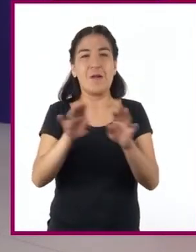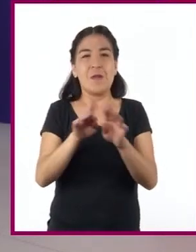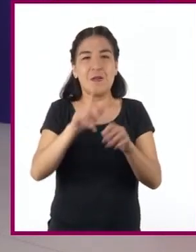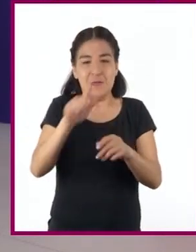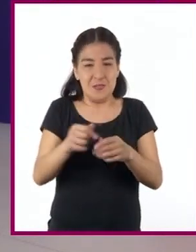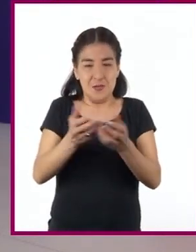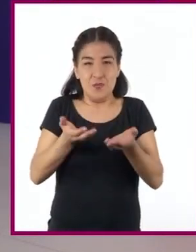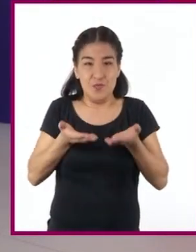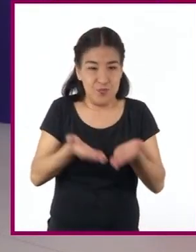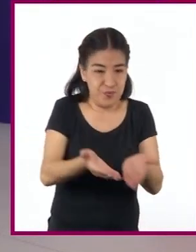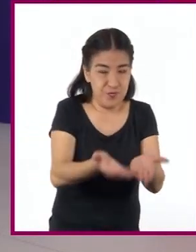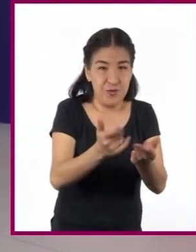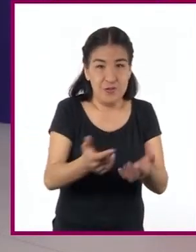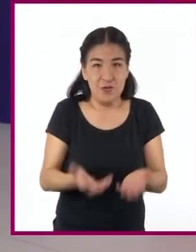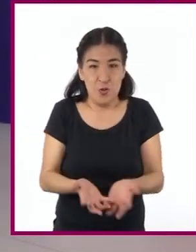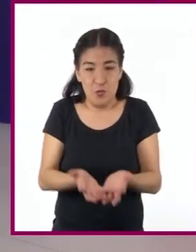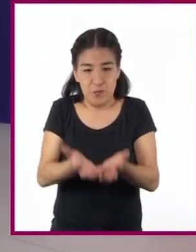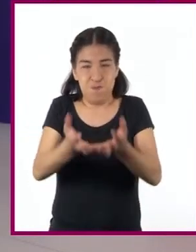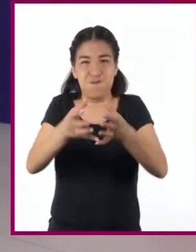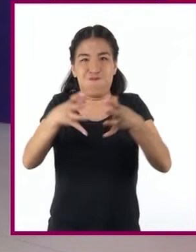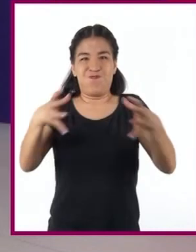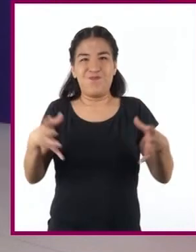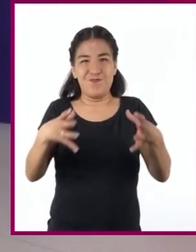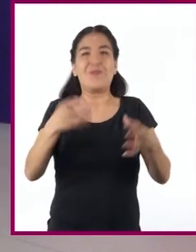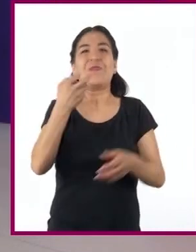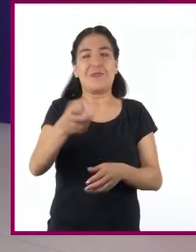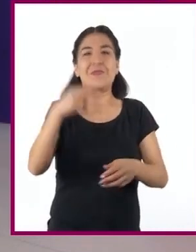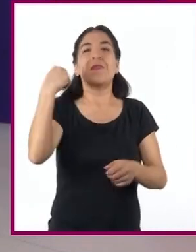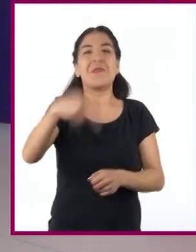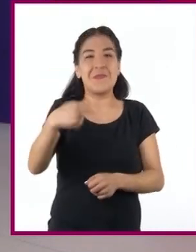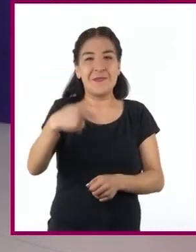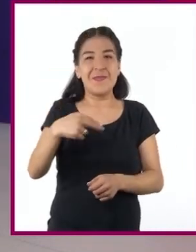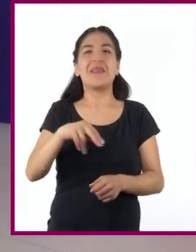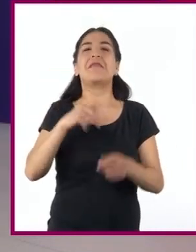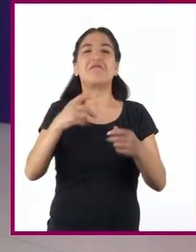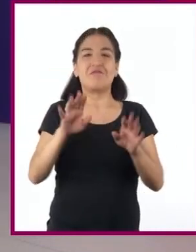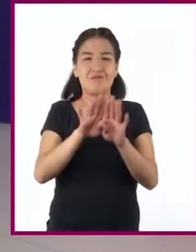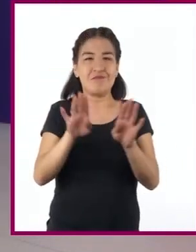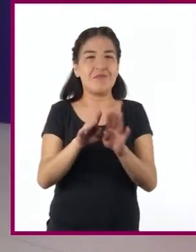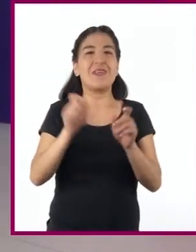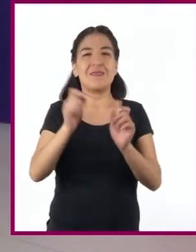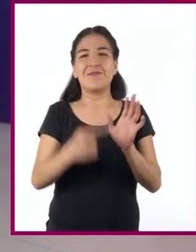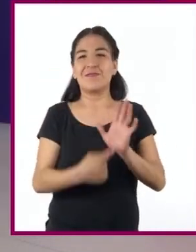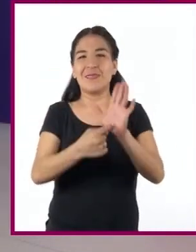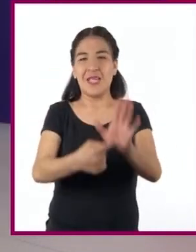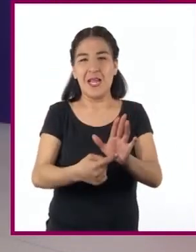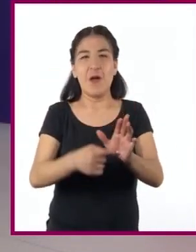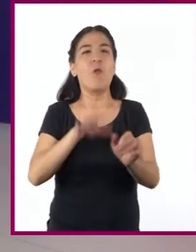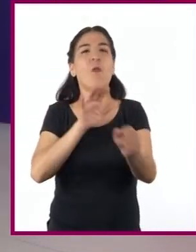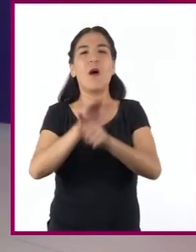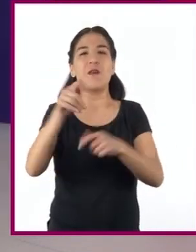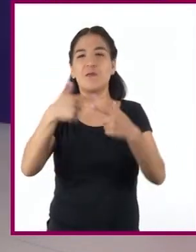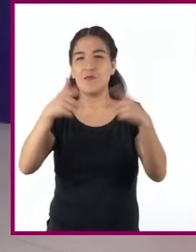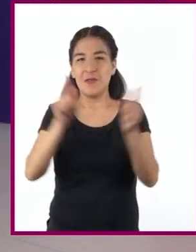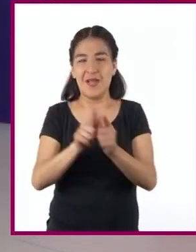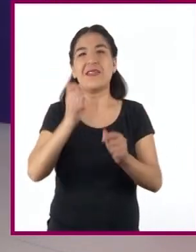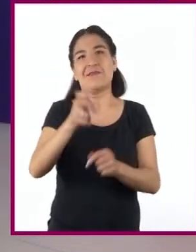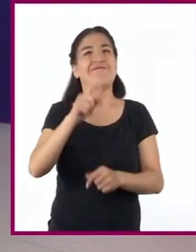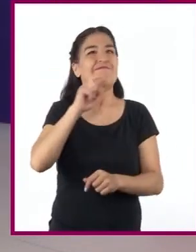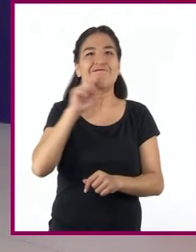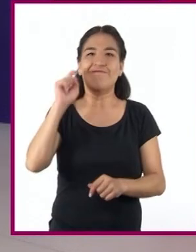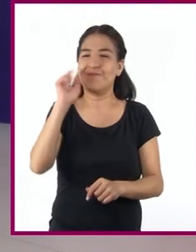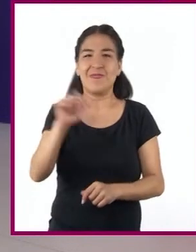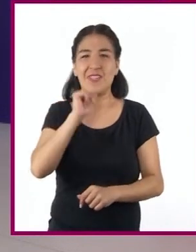esponjosos. La estrategia reproductiva que presentan también pertenece a los tipos de reproducción asexual.